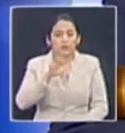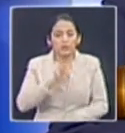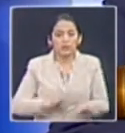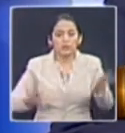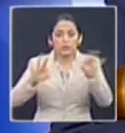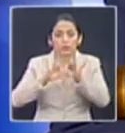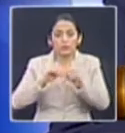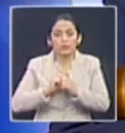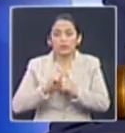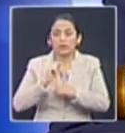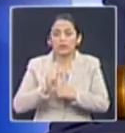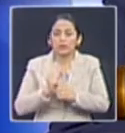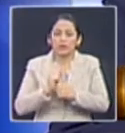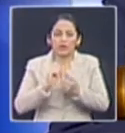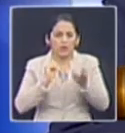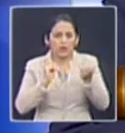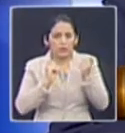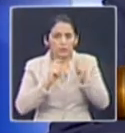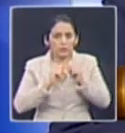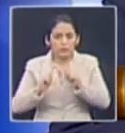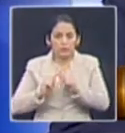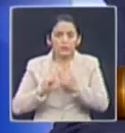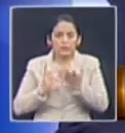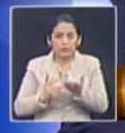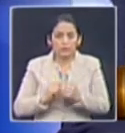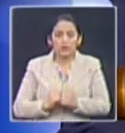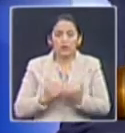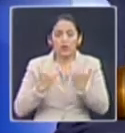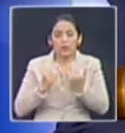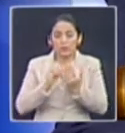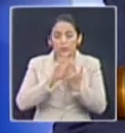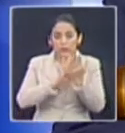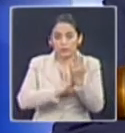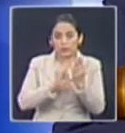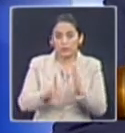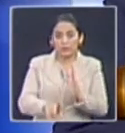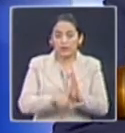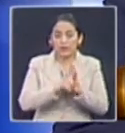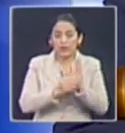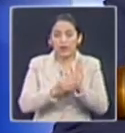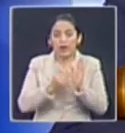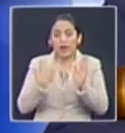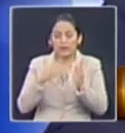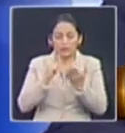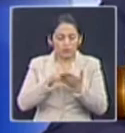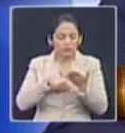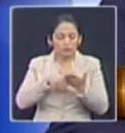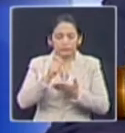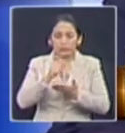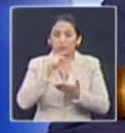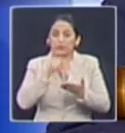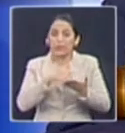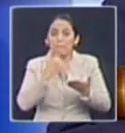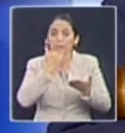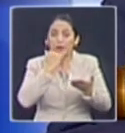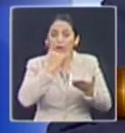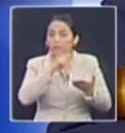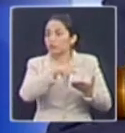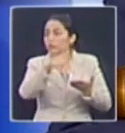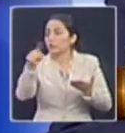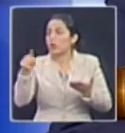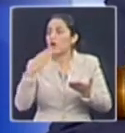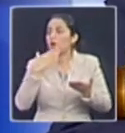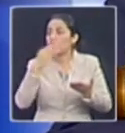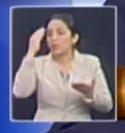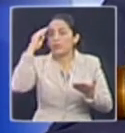su primera versión. Entonces, esto hace ver que el proyecto en primera instancia tuvo fallas y obviamente generó estas reacciones, tanto